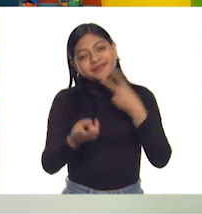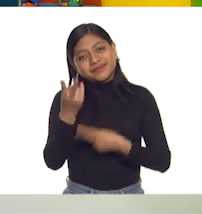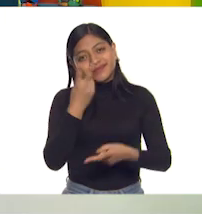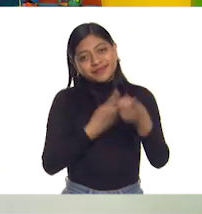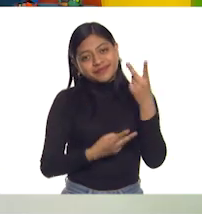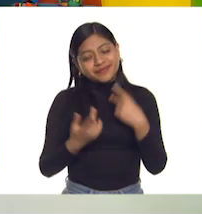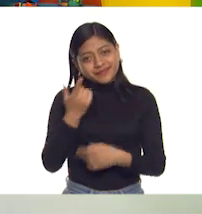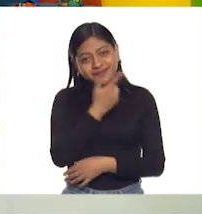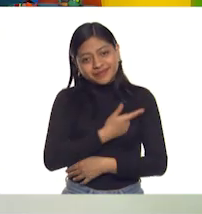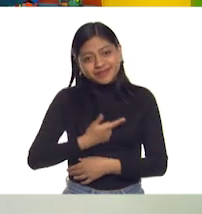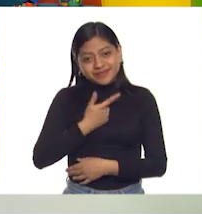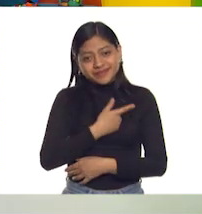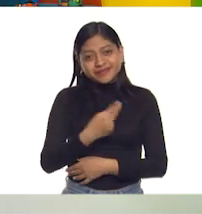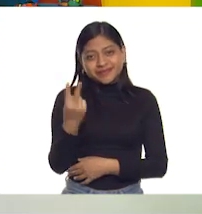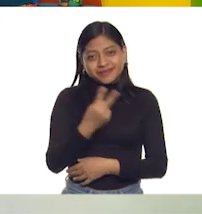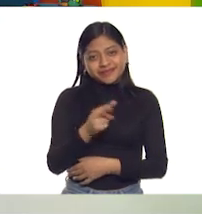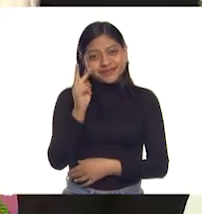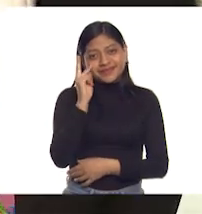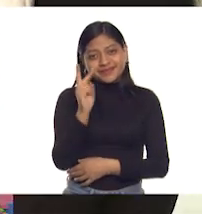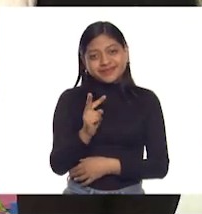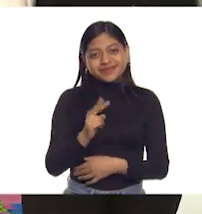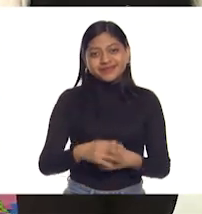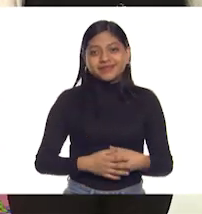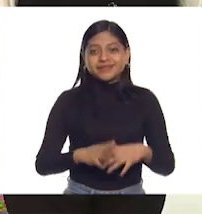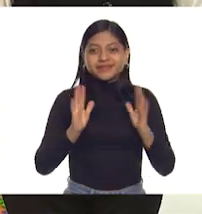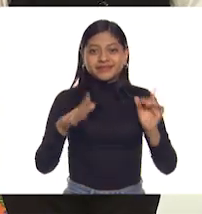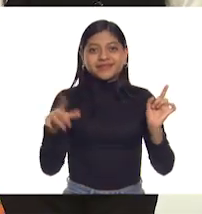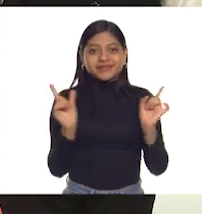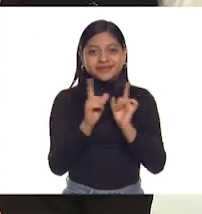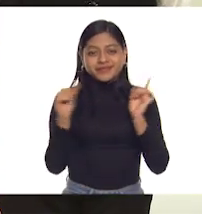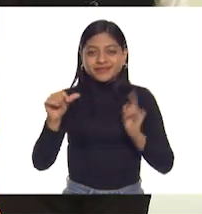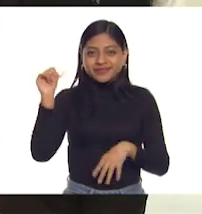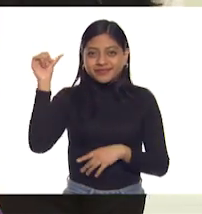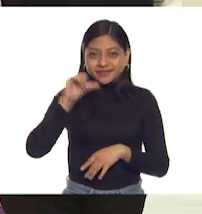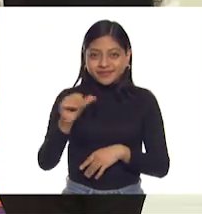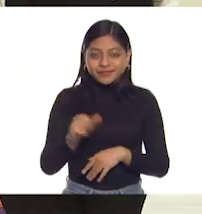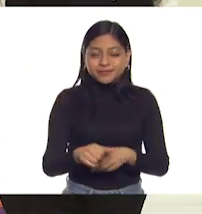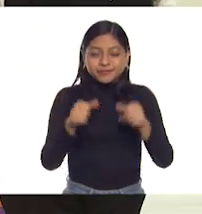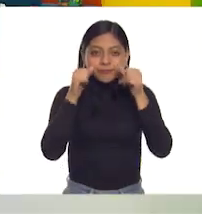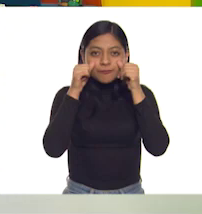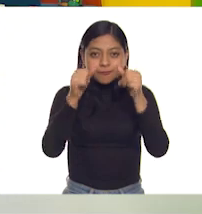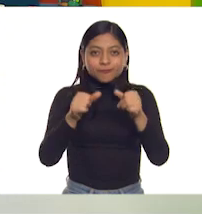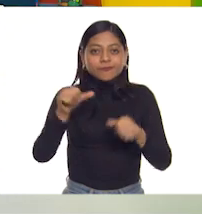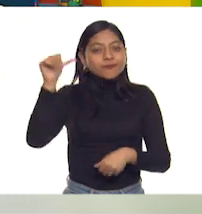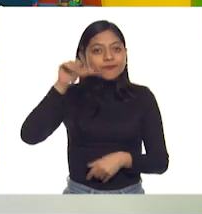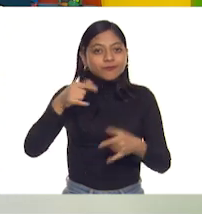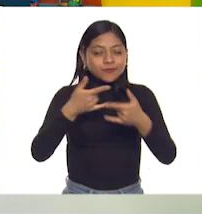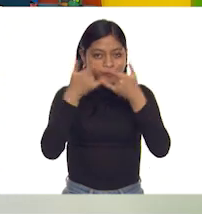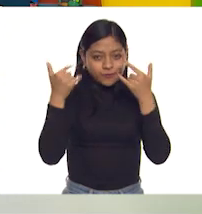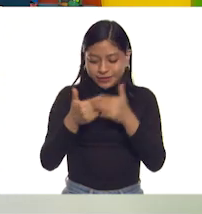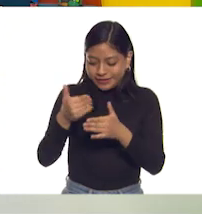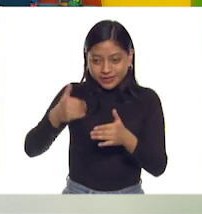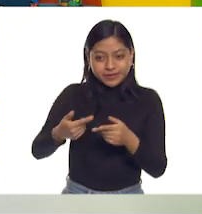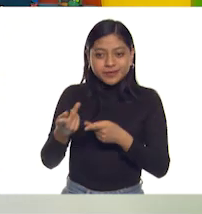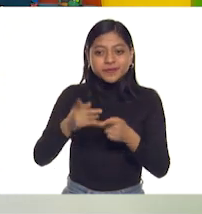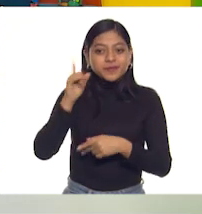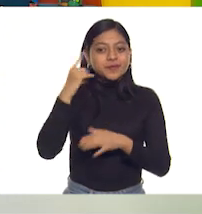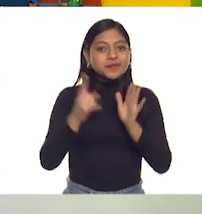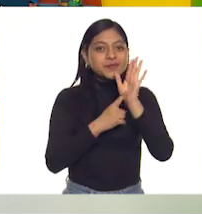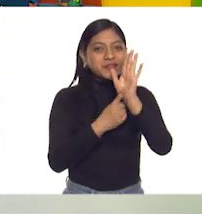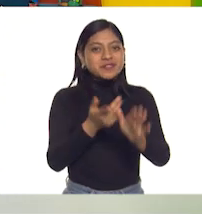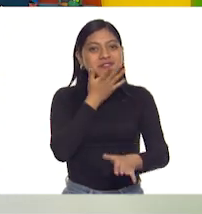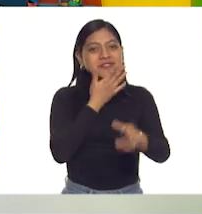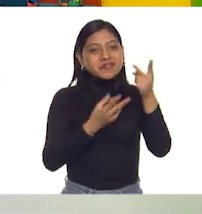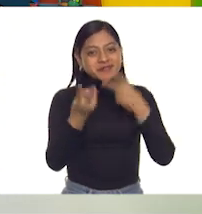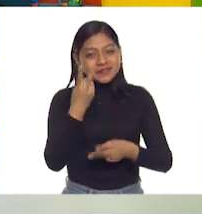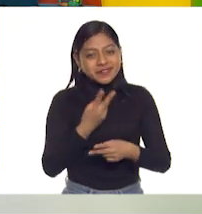tenerlos aquí! ¡Qué emoción! Estamos listos y listas para escuchar esta historia que nos tienen preparada. ¡Bienvenidos!